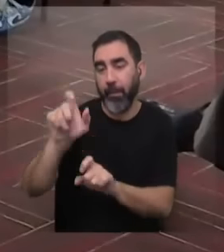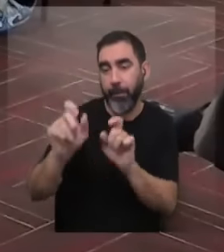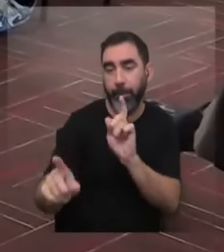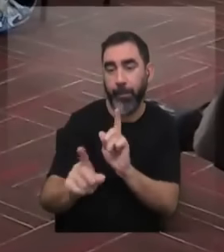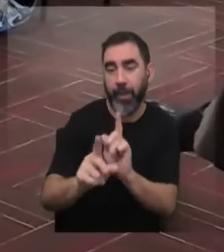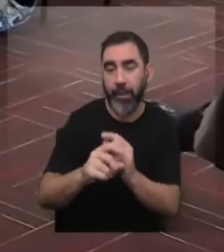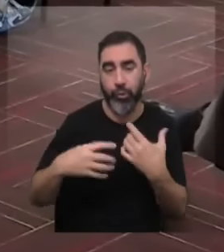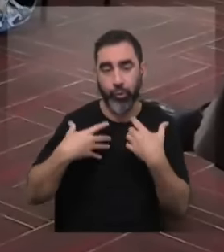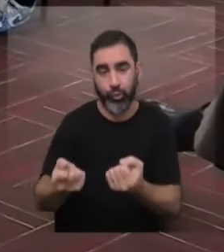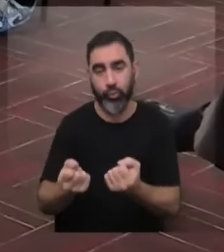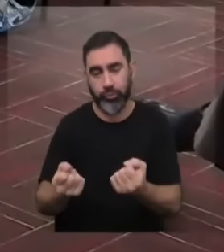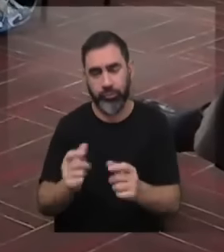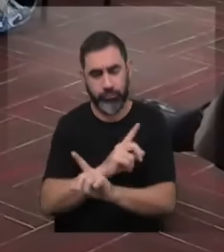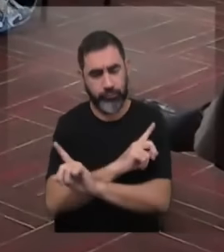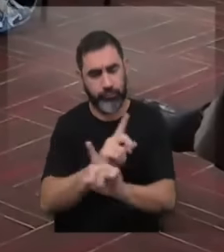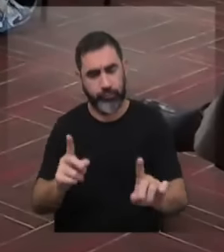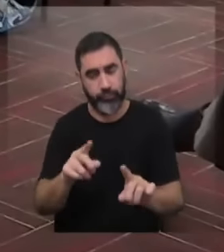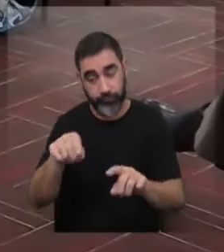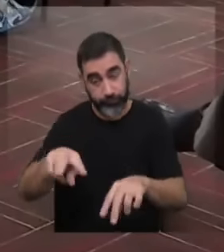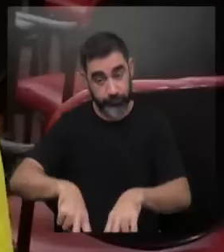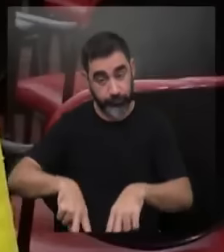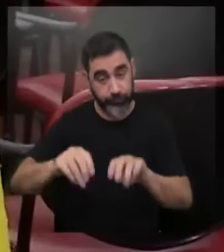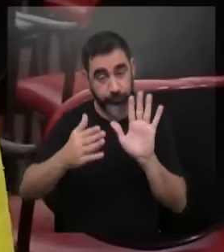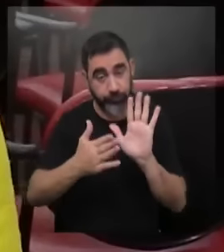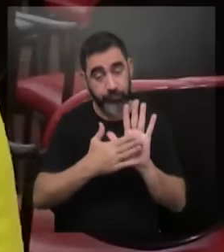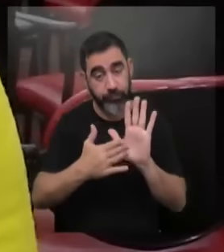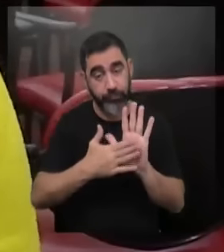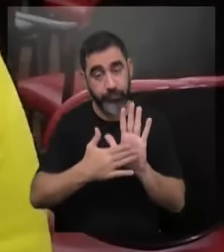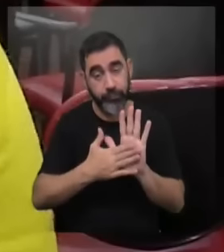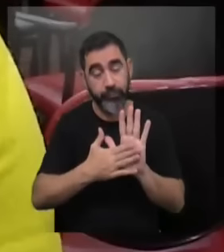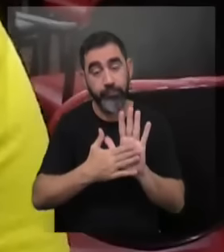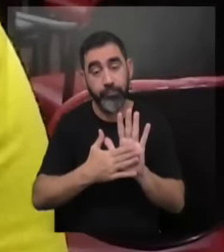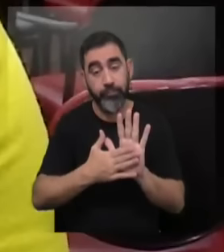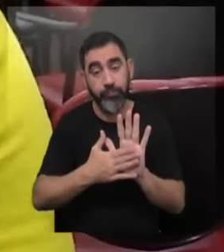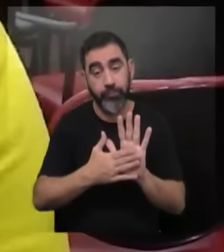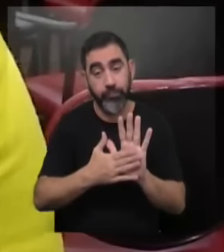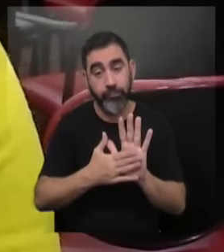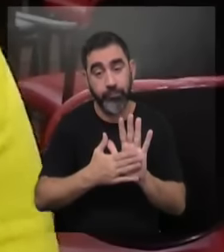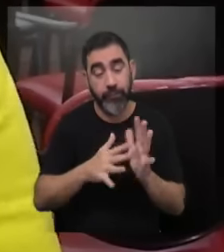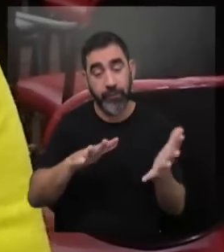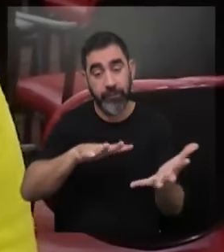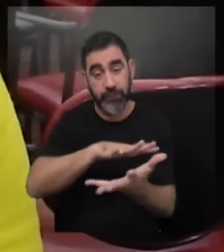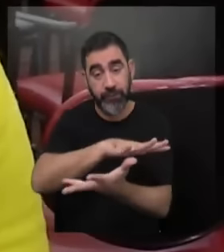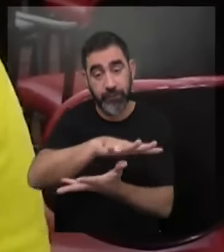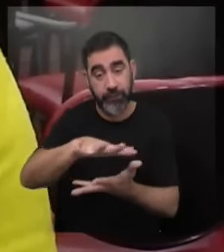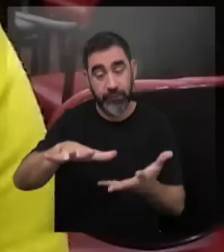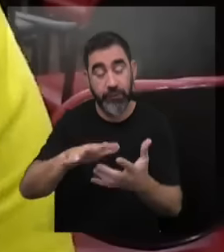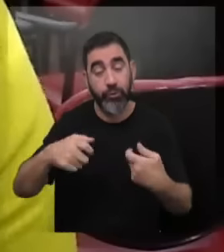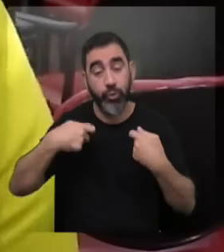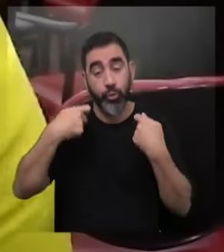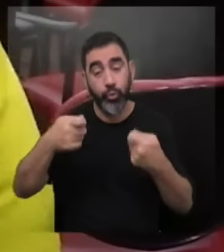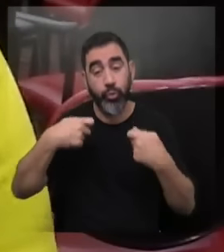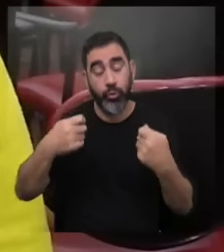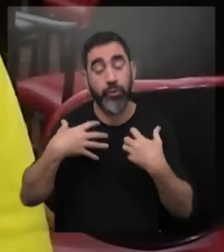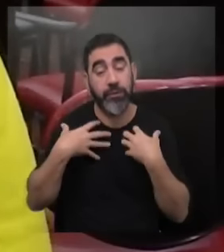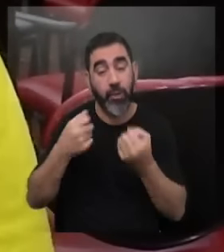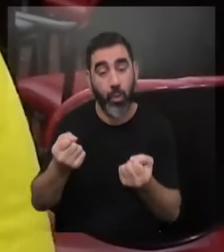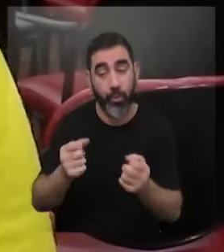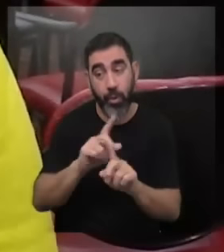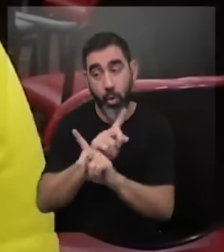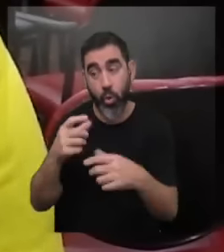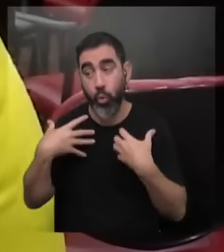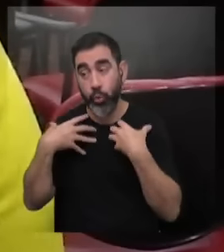convierten en saludables en realidad este estudio que releva de alguna forma la situación de las cantinas que son saludables y de